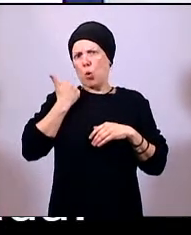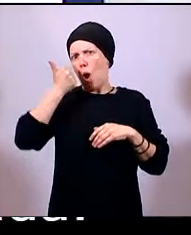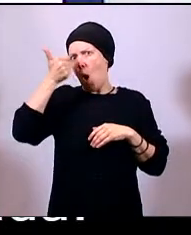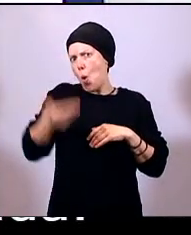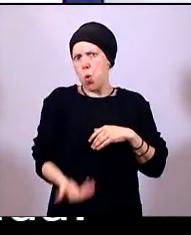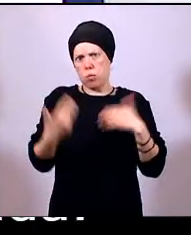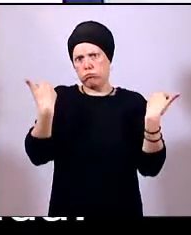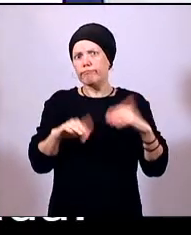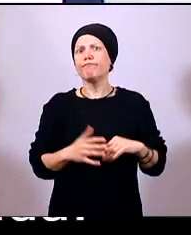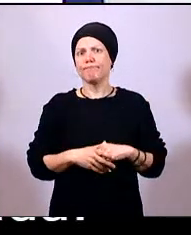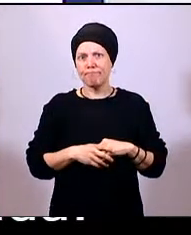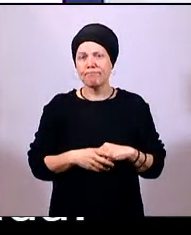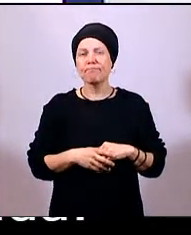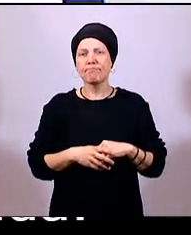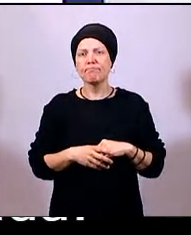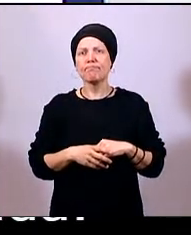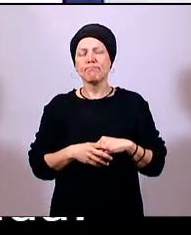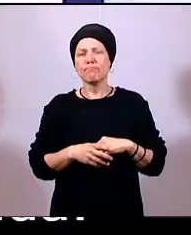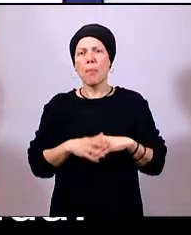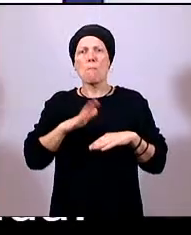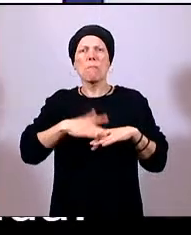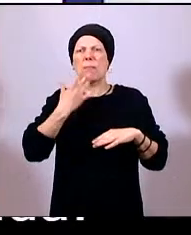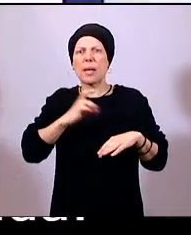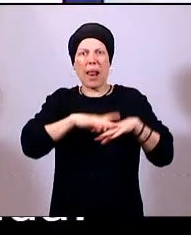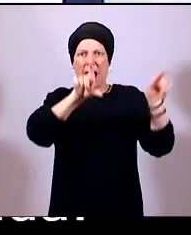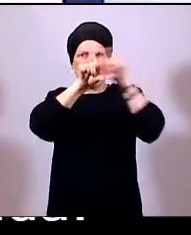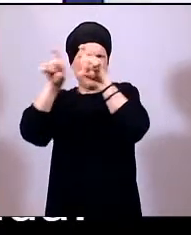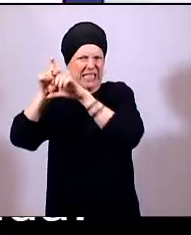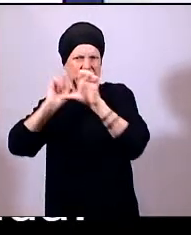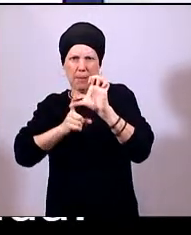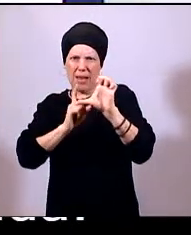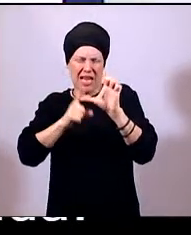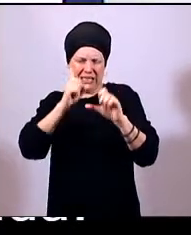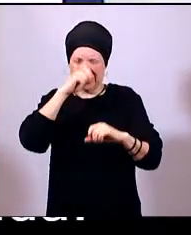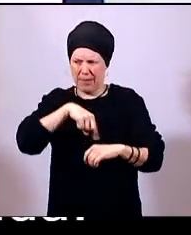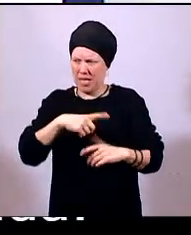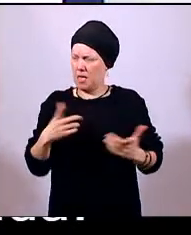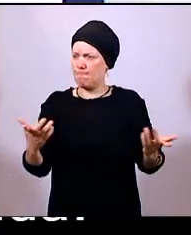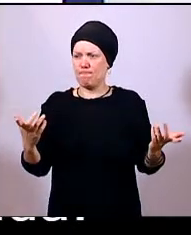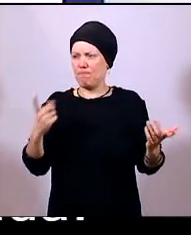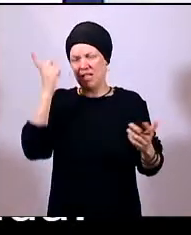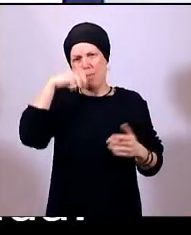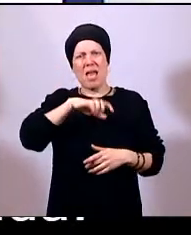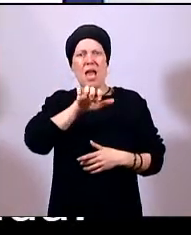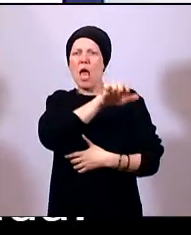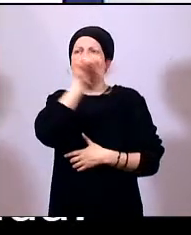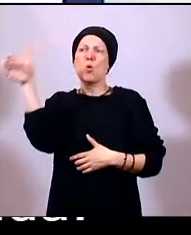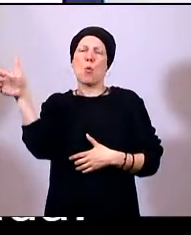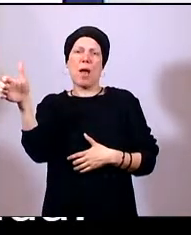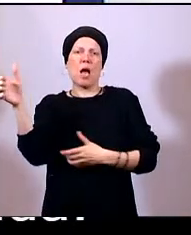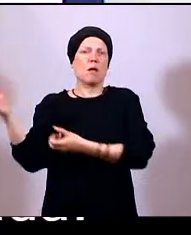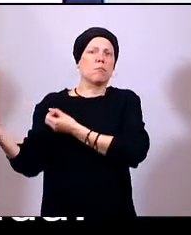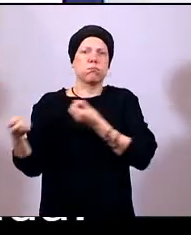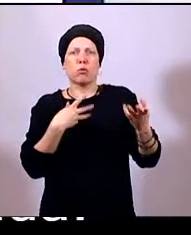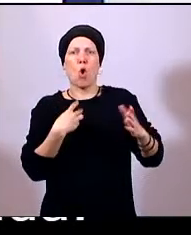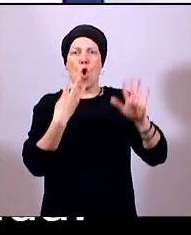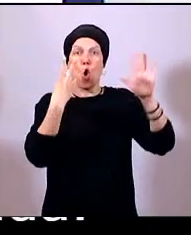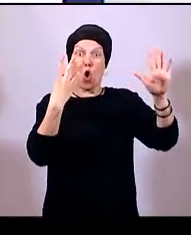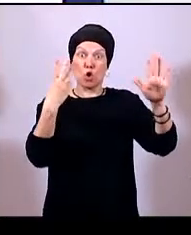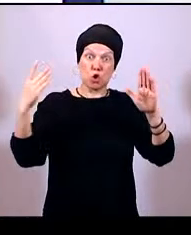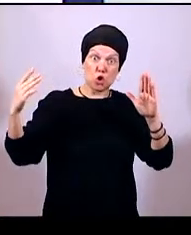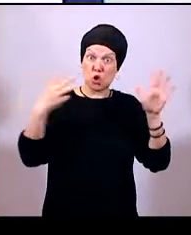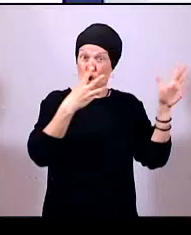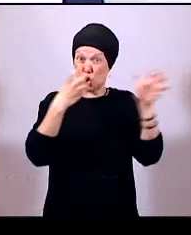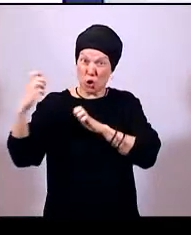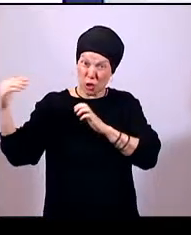para las empresas extremeñas. Sabéis que Europa ha trasladado que se van a invertir 800.000 millones de euros